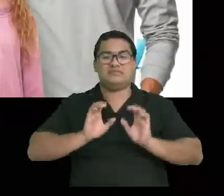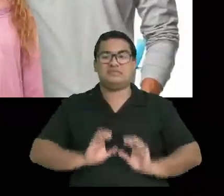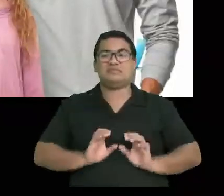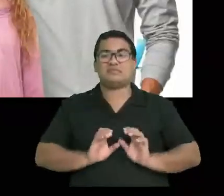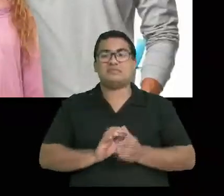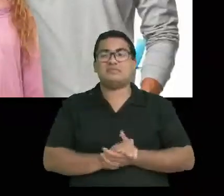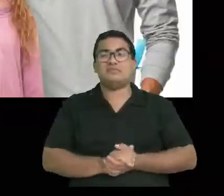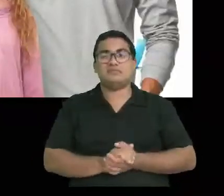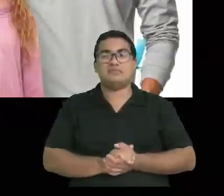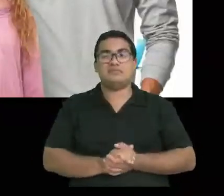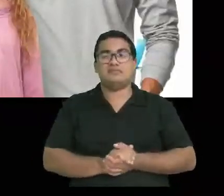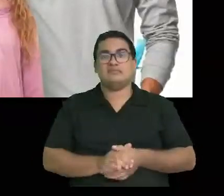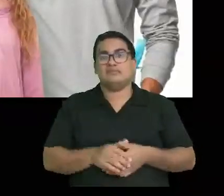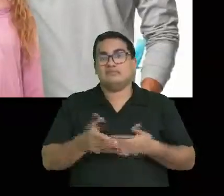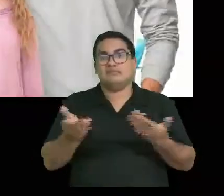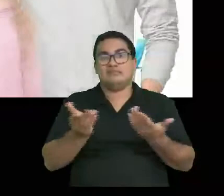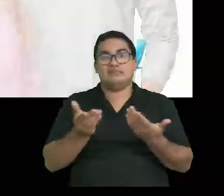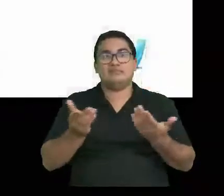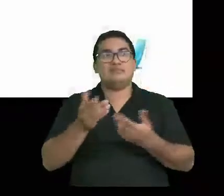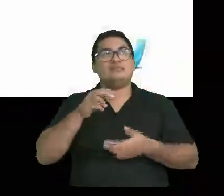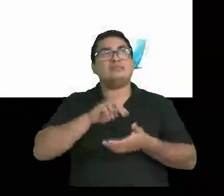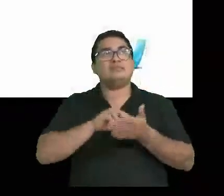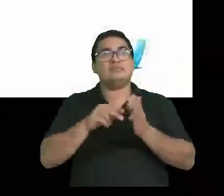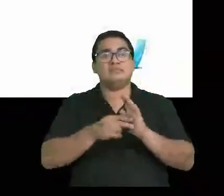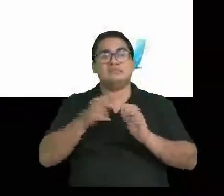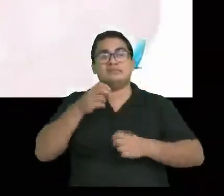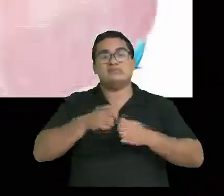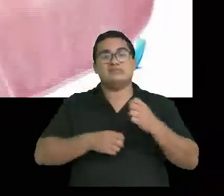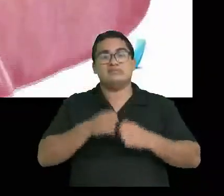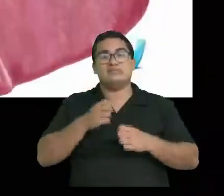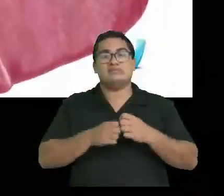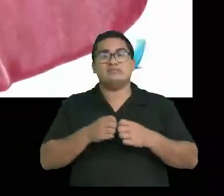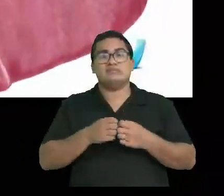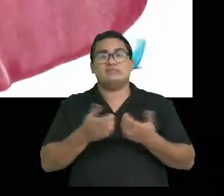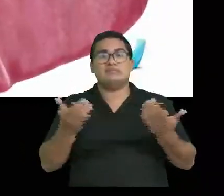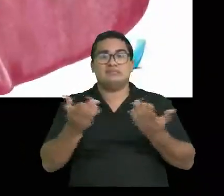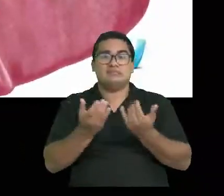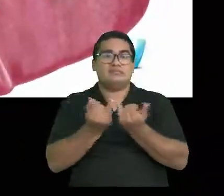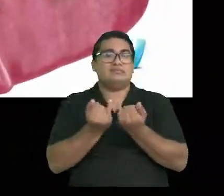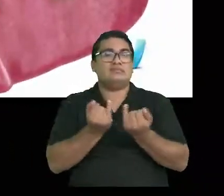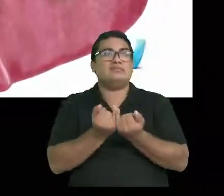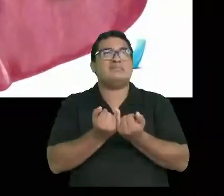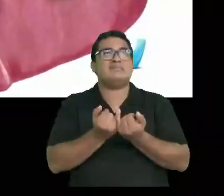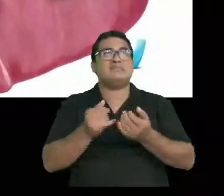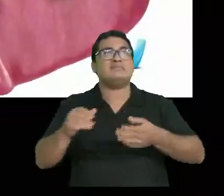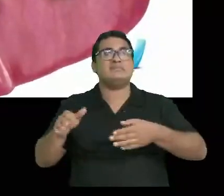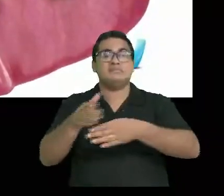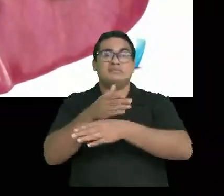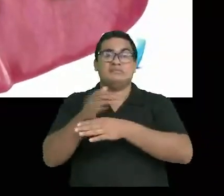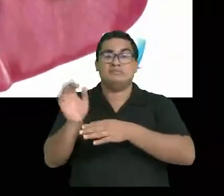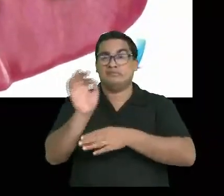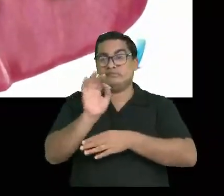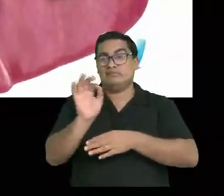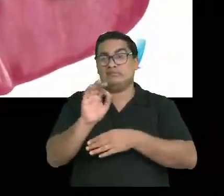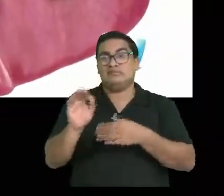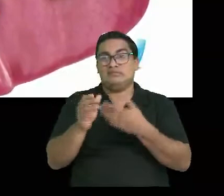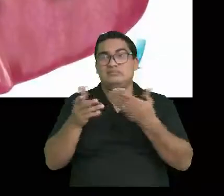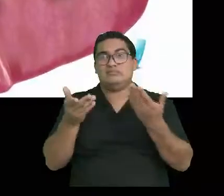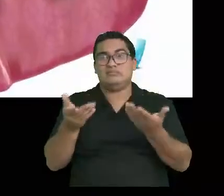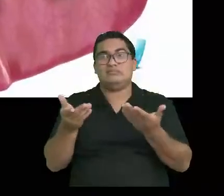Con la cronicidad de este trastorno, también hay una hiperactividad muscular